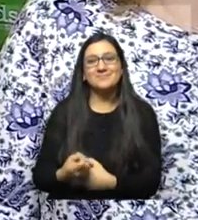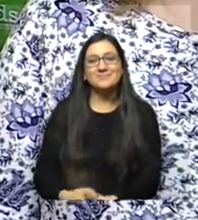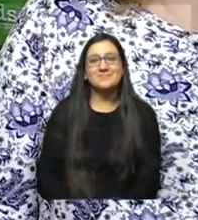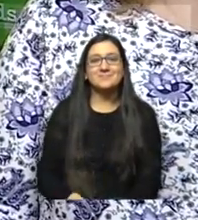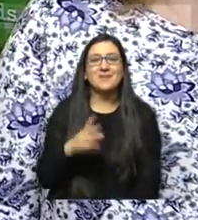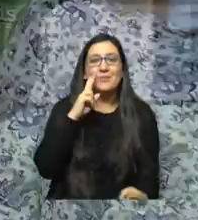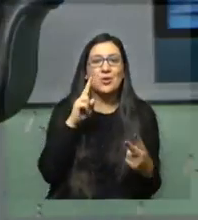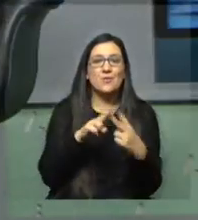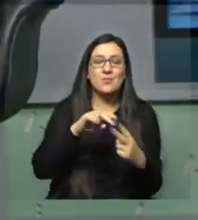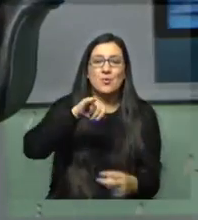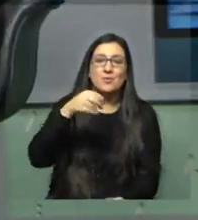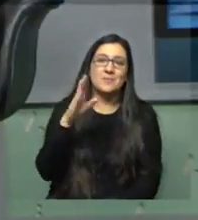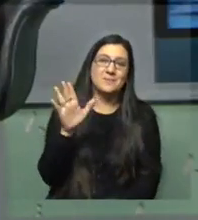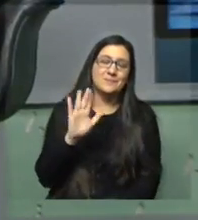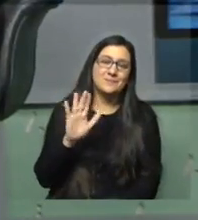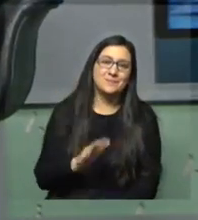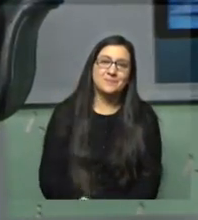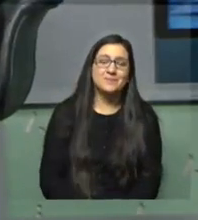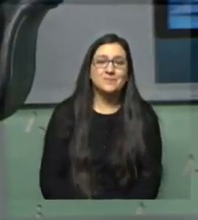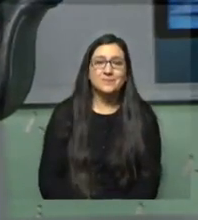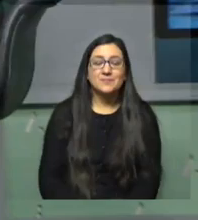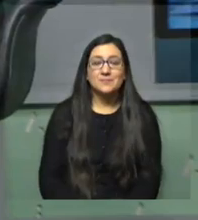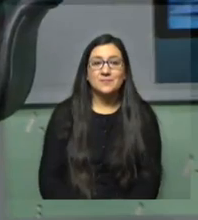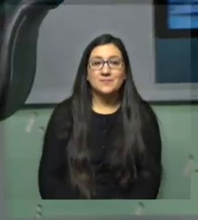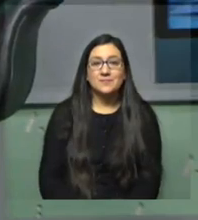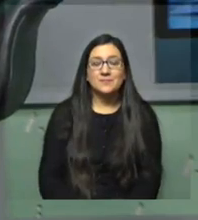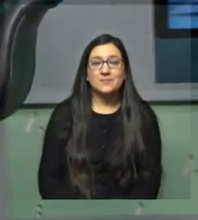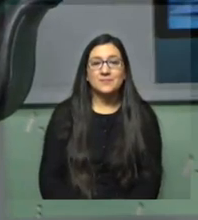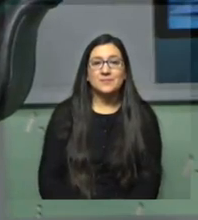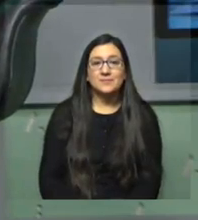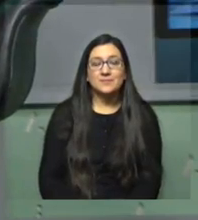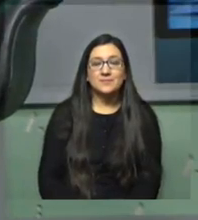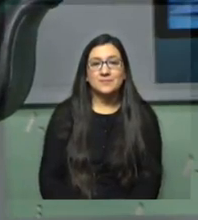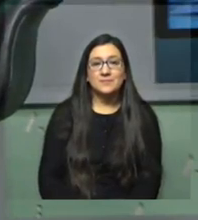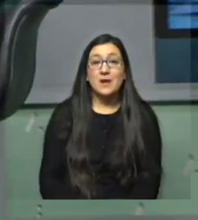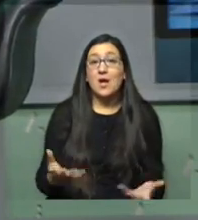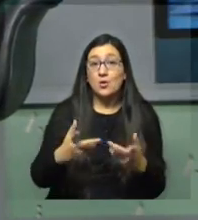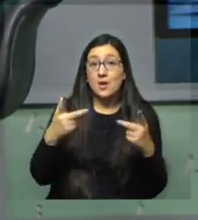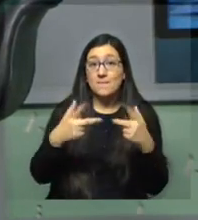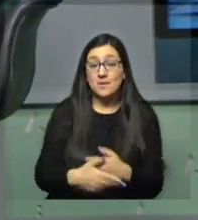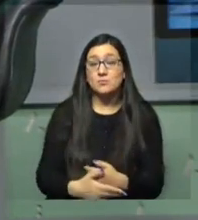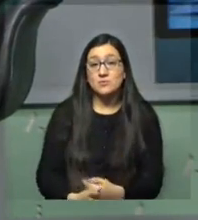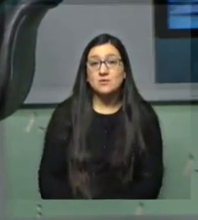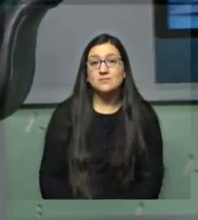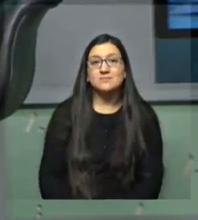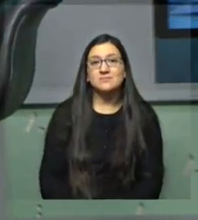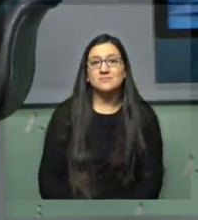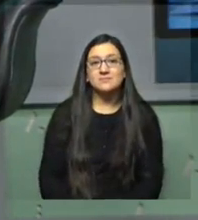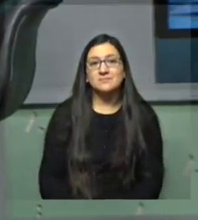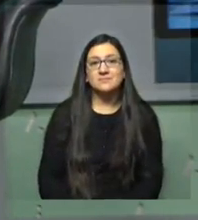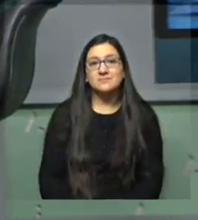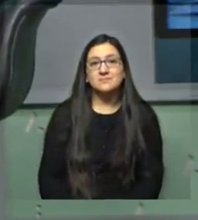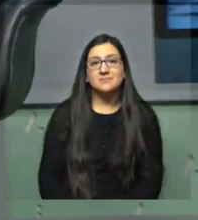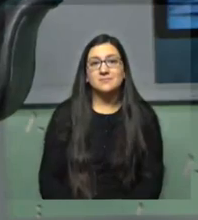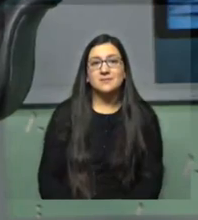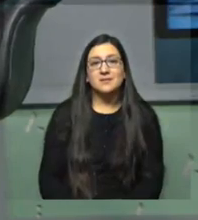vemos, gracias, Juan Pablo, entonces. Juan. Gran trabajo. Me encantó, de nuestro divino periodista, Juan Pablo, allí en el móvil. ¿Hacemos una pausa nosotros? Me parece muy bien. Muy bien. Y vamos a negociar